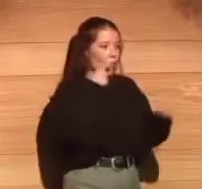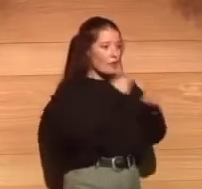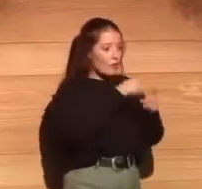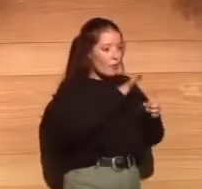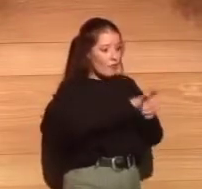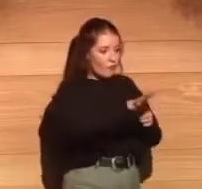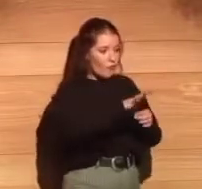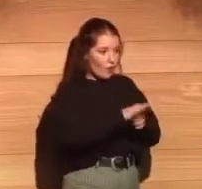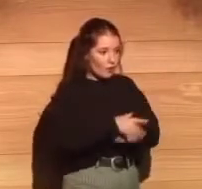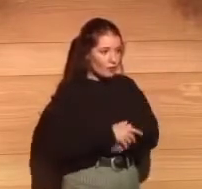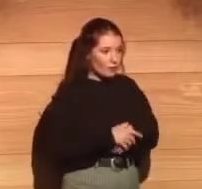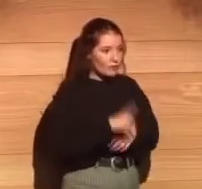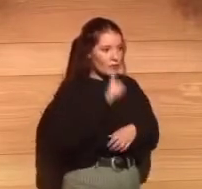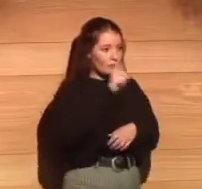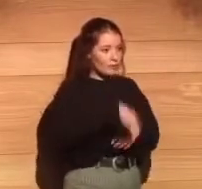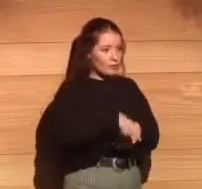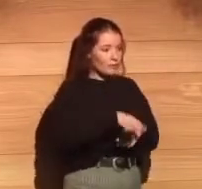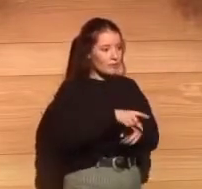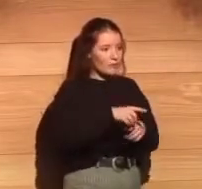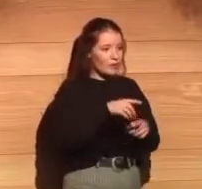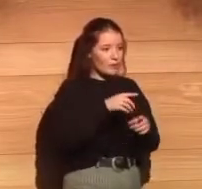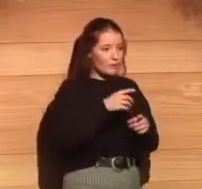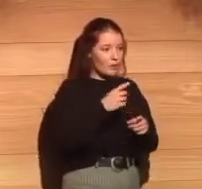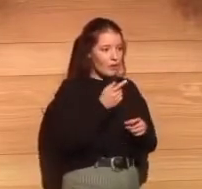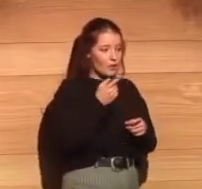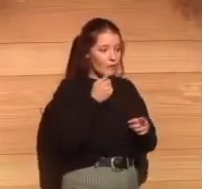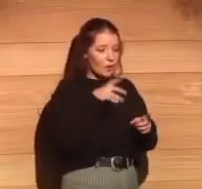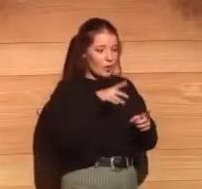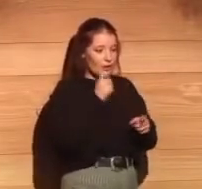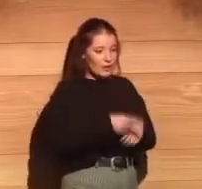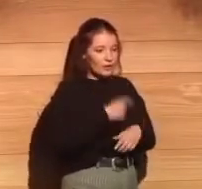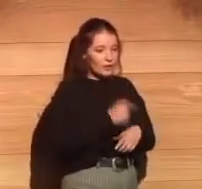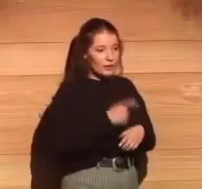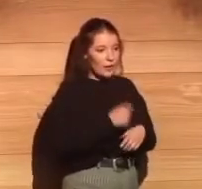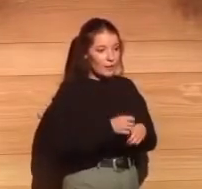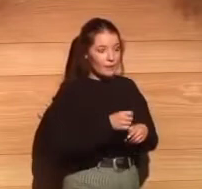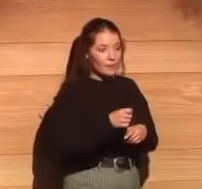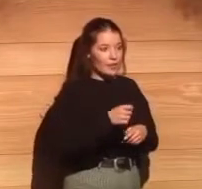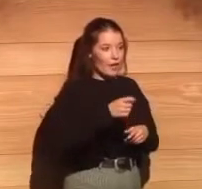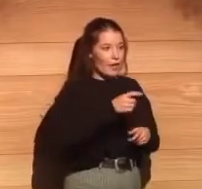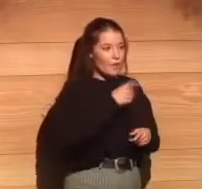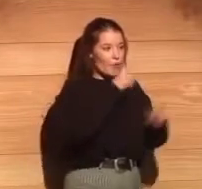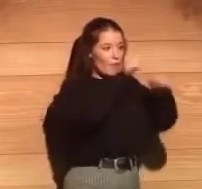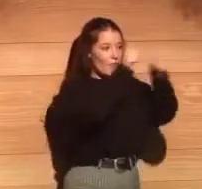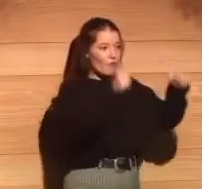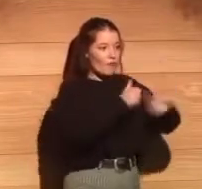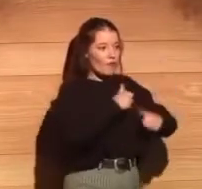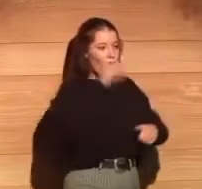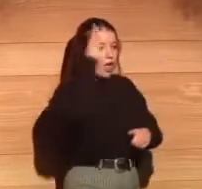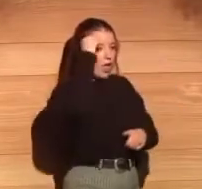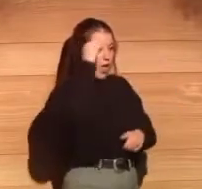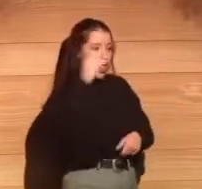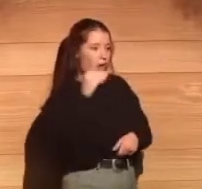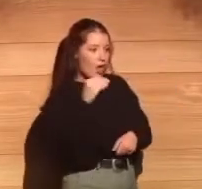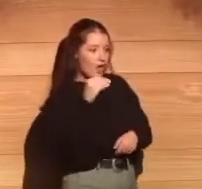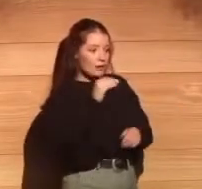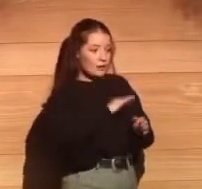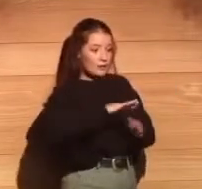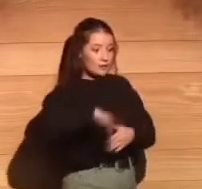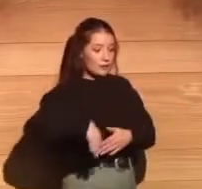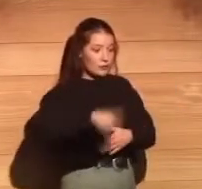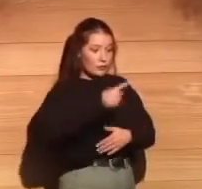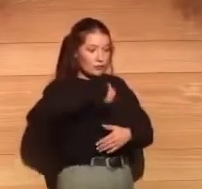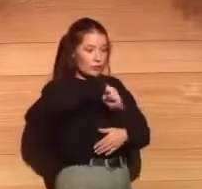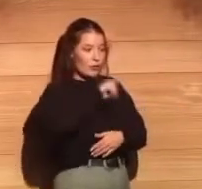final condicionarnos. Porque muchas veces se actúa de tal forma tan astuta que al final da la sensación al que lo